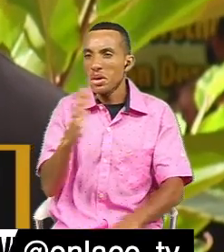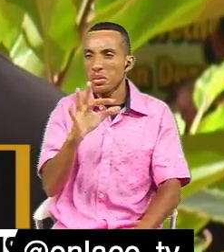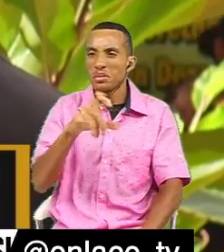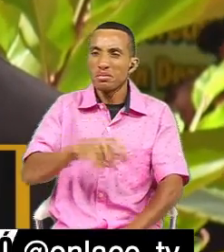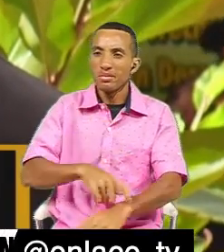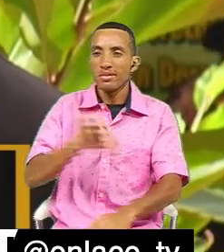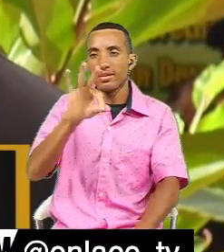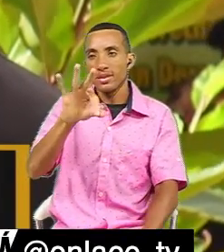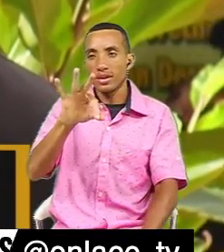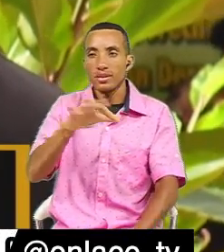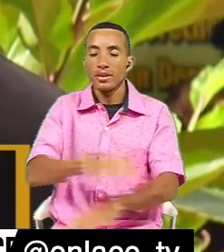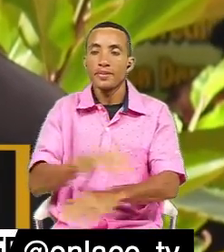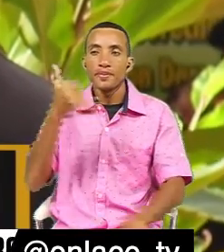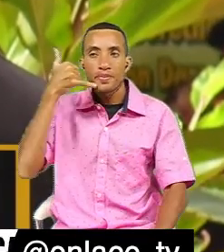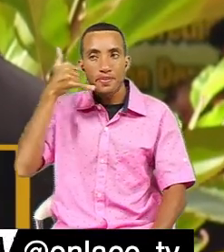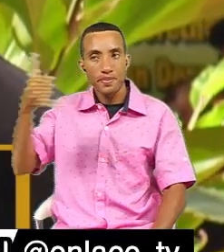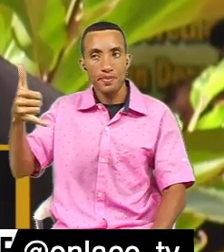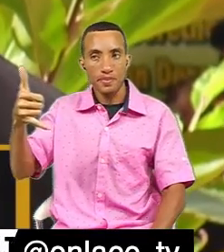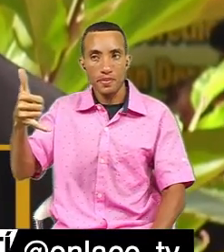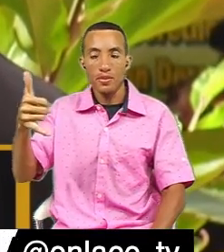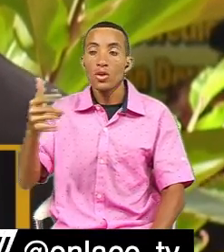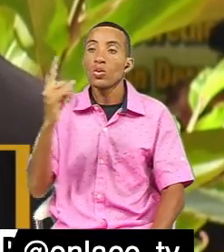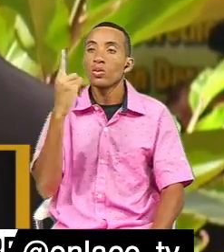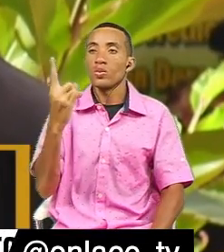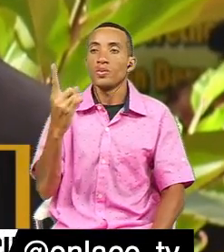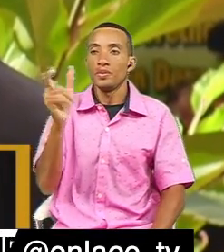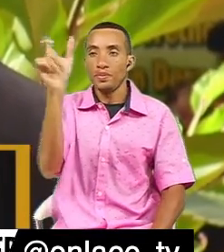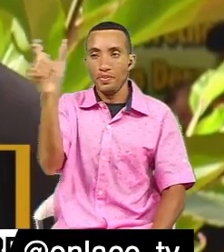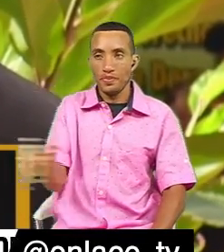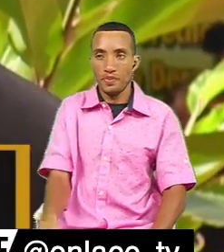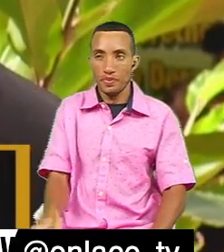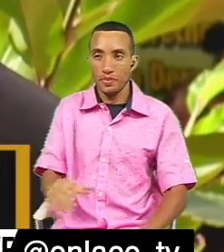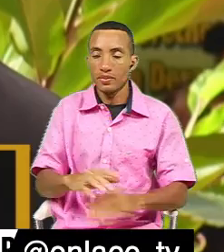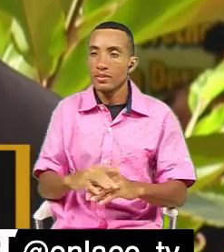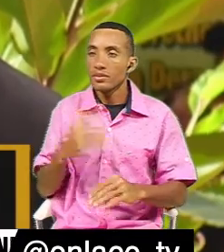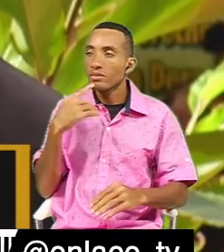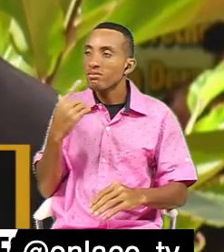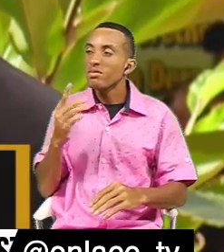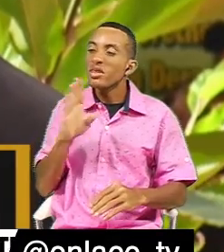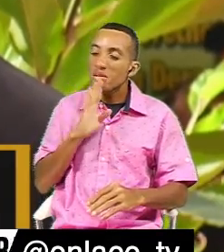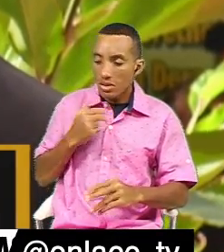recibí una llamada de una persona que no se identificó,